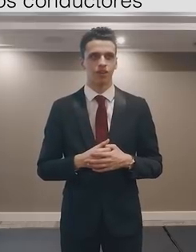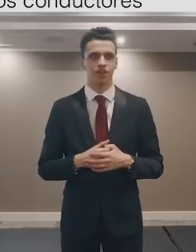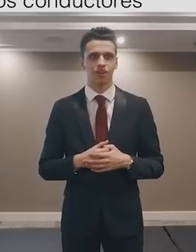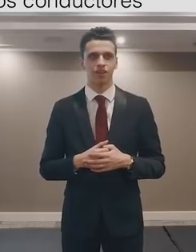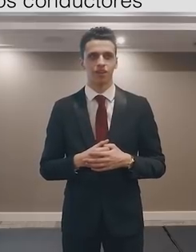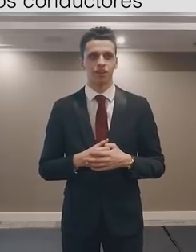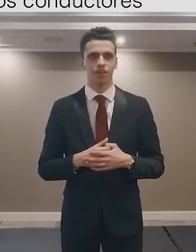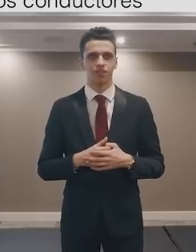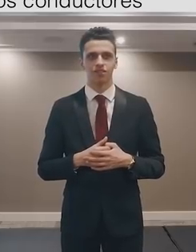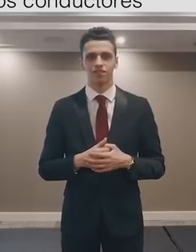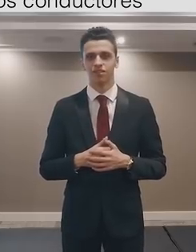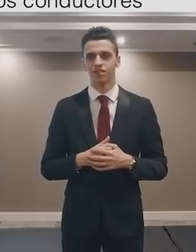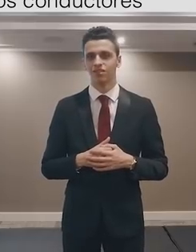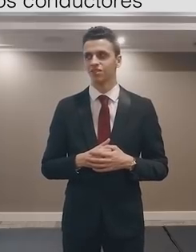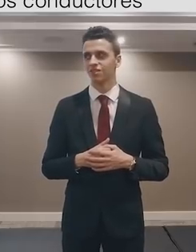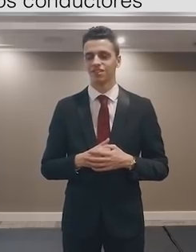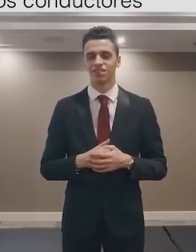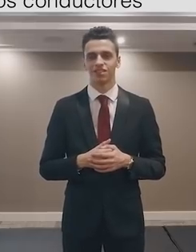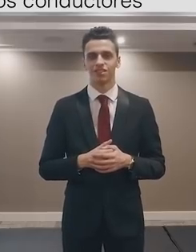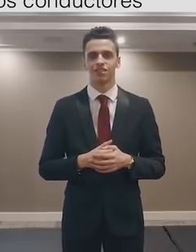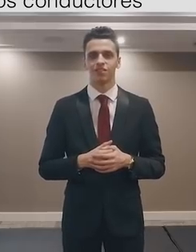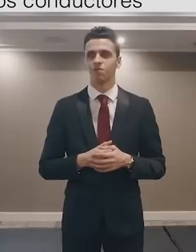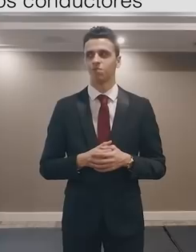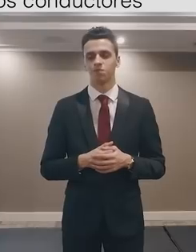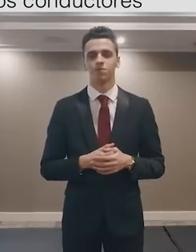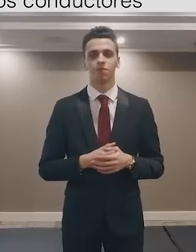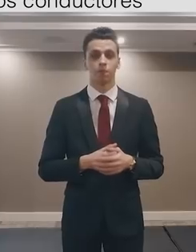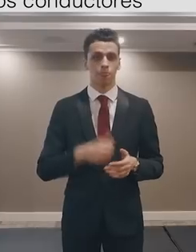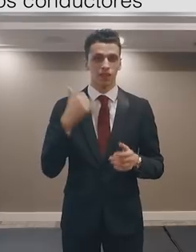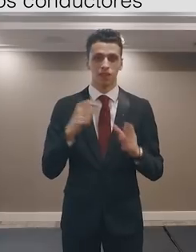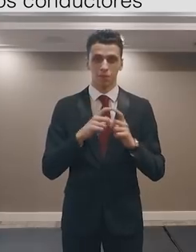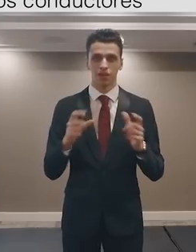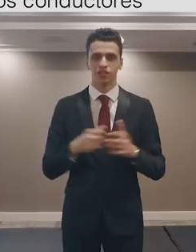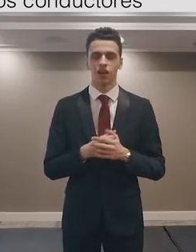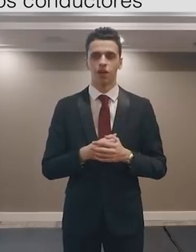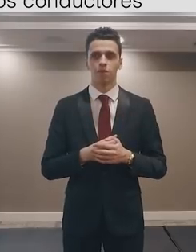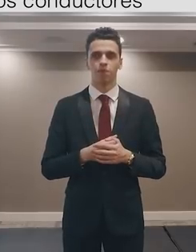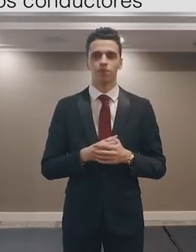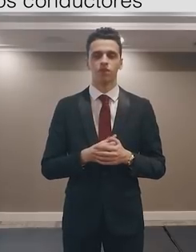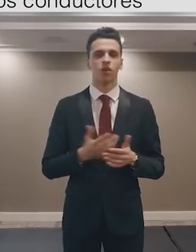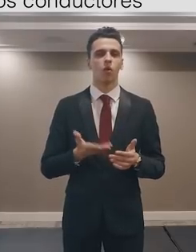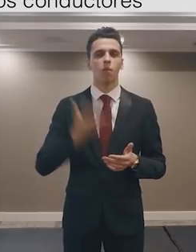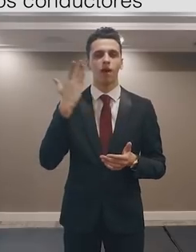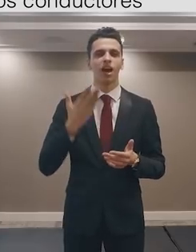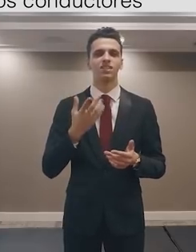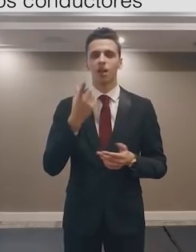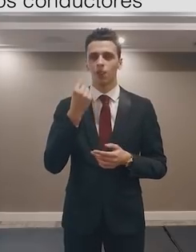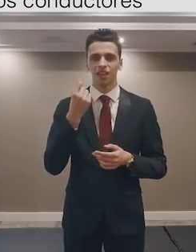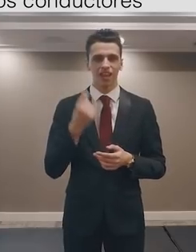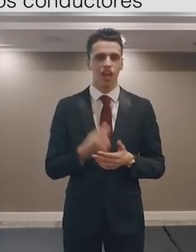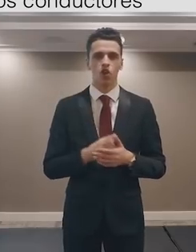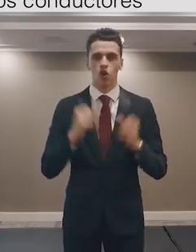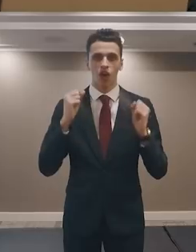6 no no pasa nada ir bien es la empresa que más factura de alojamientos